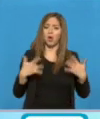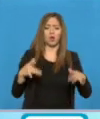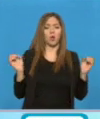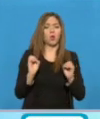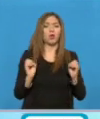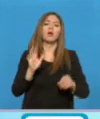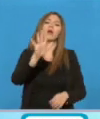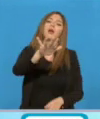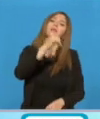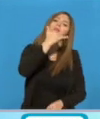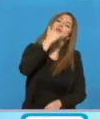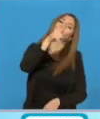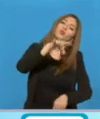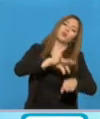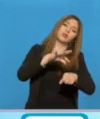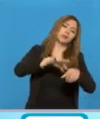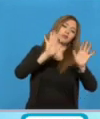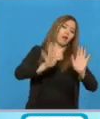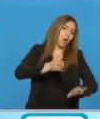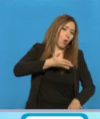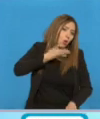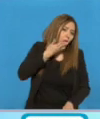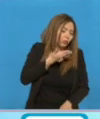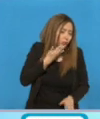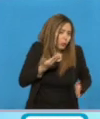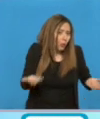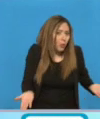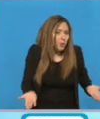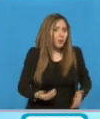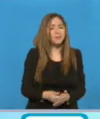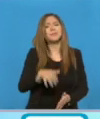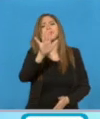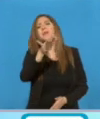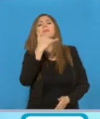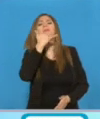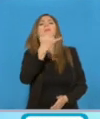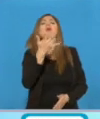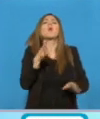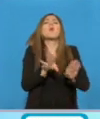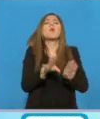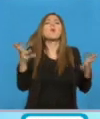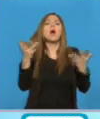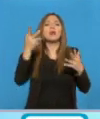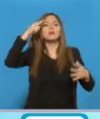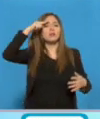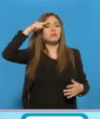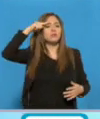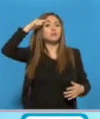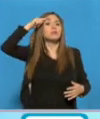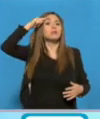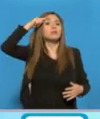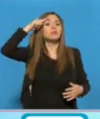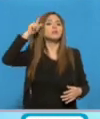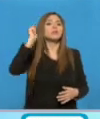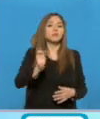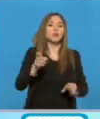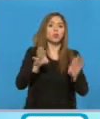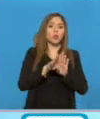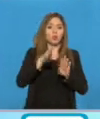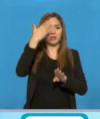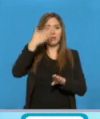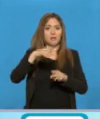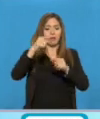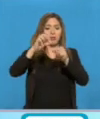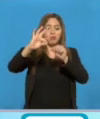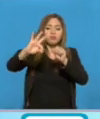estás Es acostumbrado. anestesia Fíjatelo, local. ¿Cómo sostienen Sí. esta ceja levantada? ¿De Porque qué nos manera? decías que era como un punto, pero Así ¿cómo es. se sostiene? Porque sabemos que los puntos